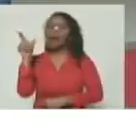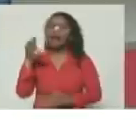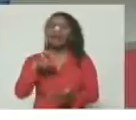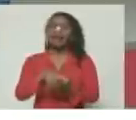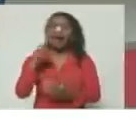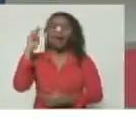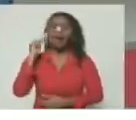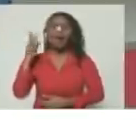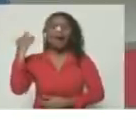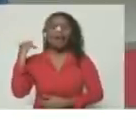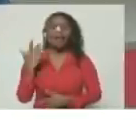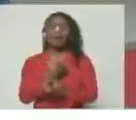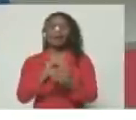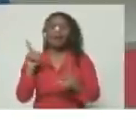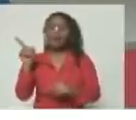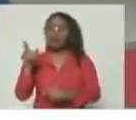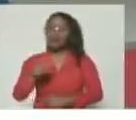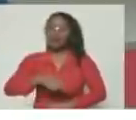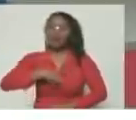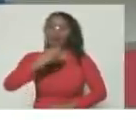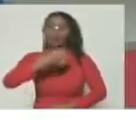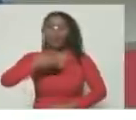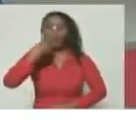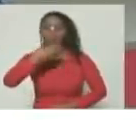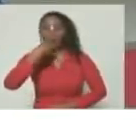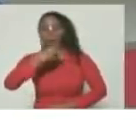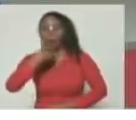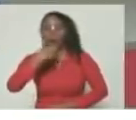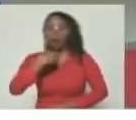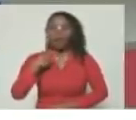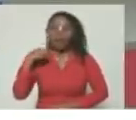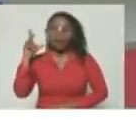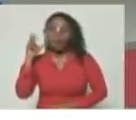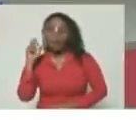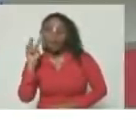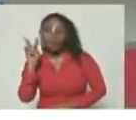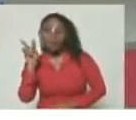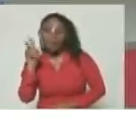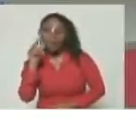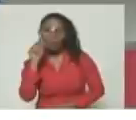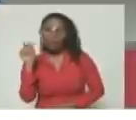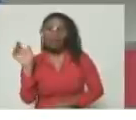era Acción Democrática, tremendo orador, uno de los mejores oradores que he escuchado, Arepa con todo.